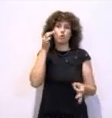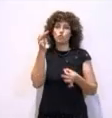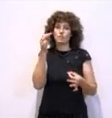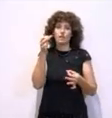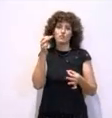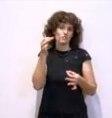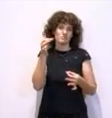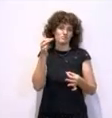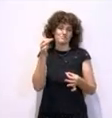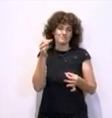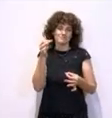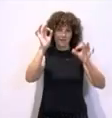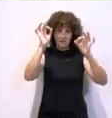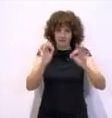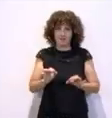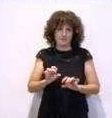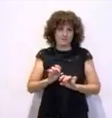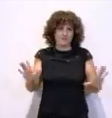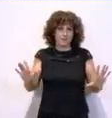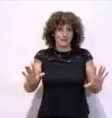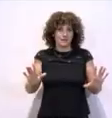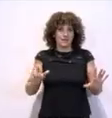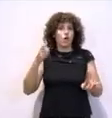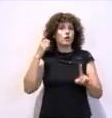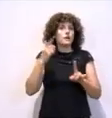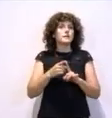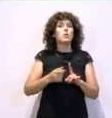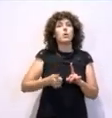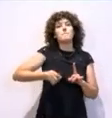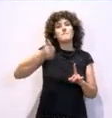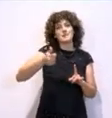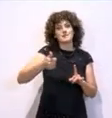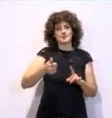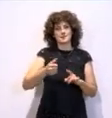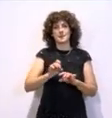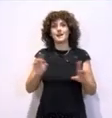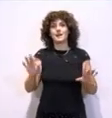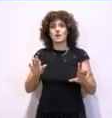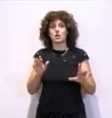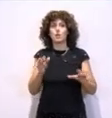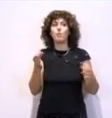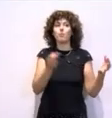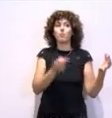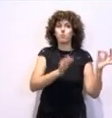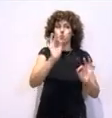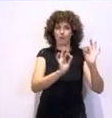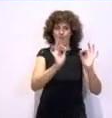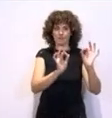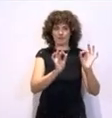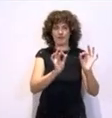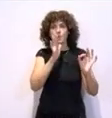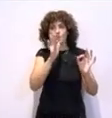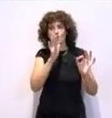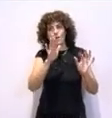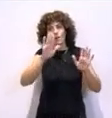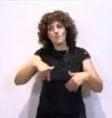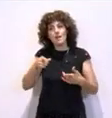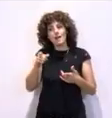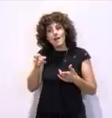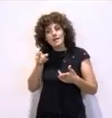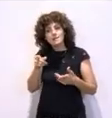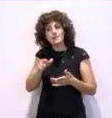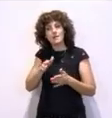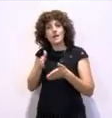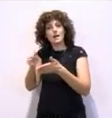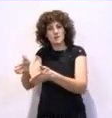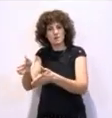en términos absolutos y, por tanto, más objetivos que los porcentajes, que no dejan de ser una buena guía hacia dónde tendremos que